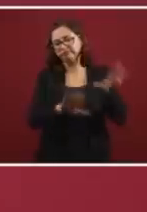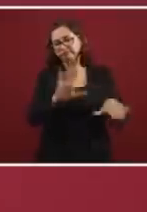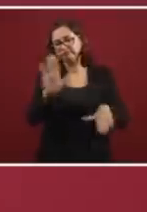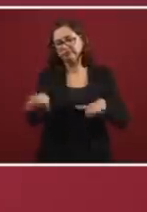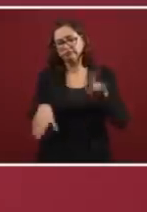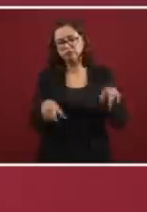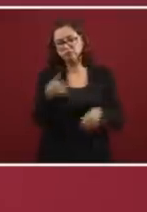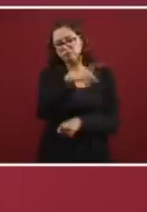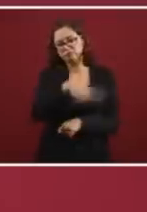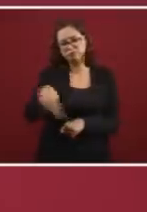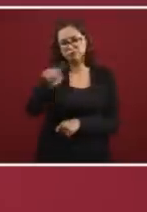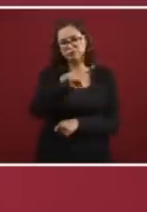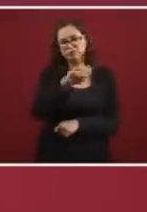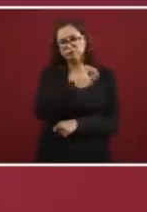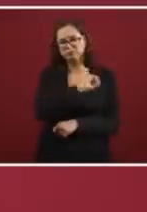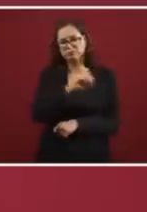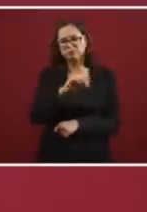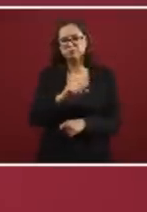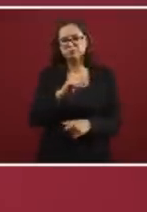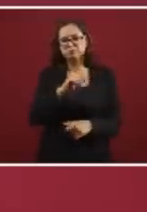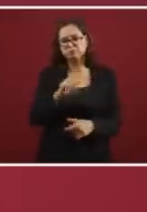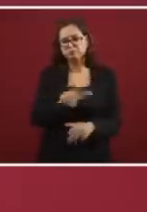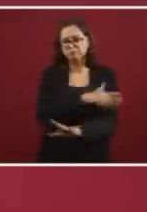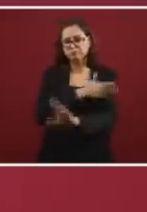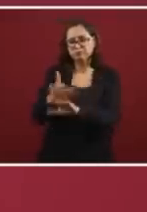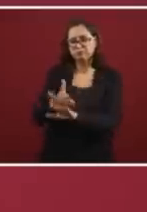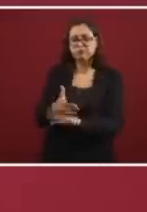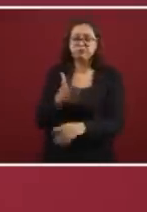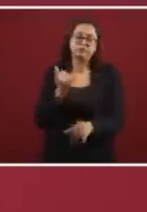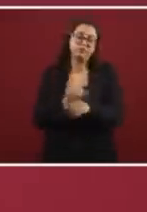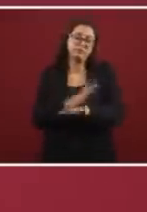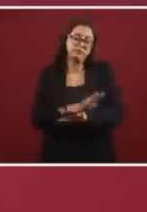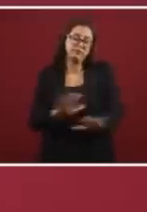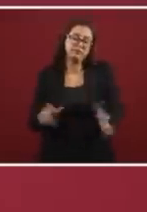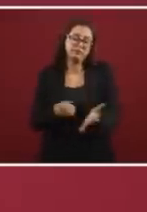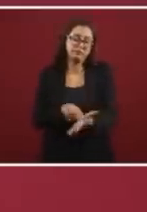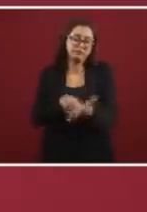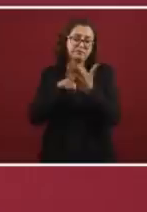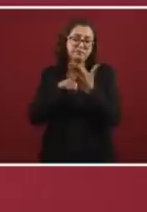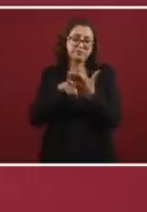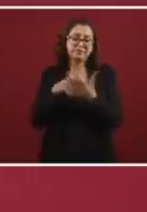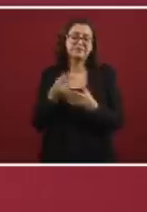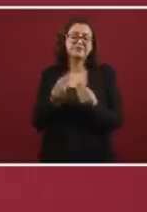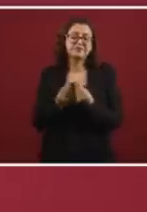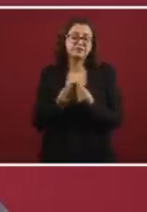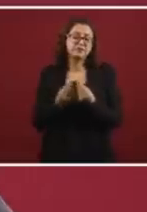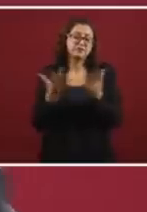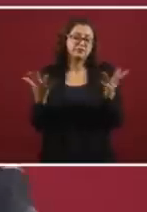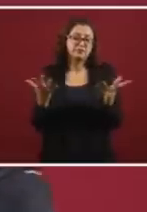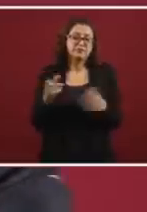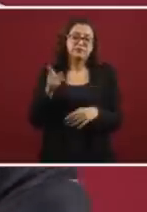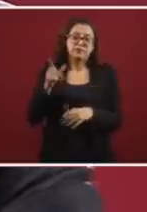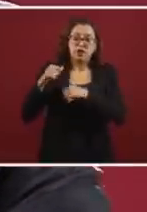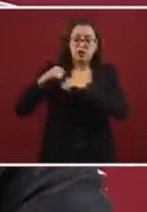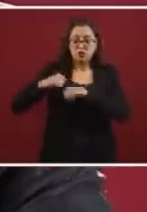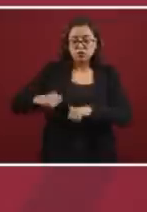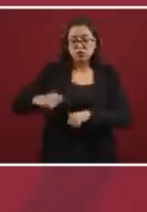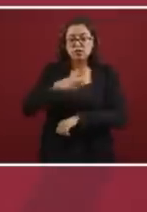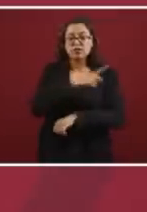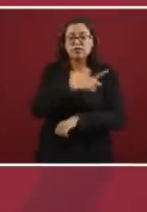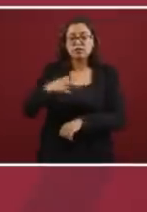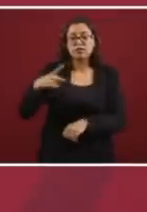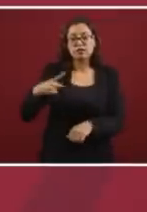los agresores ese es el informe que tengo desde luego la autoridad competente tiene que